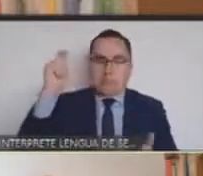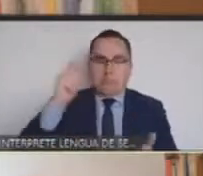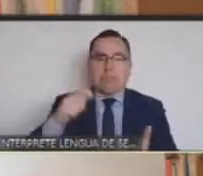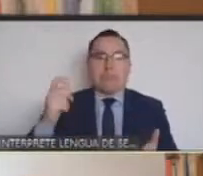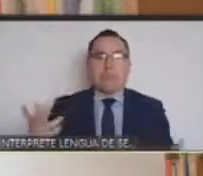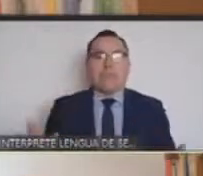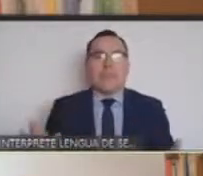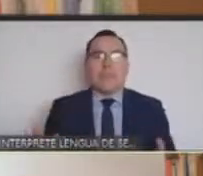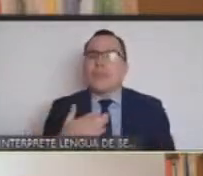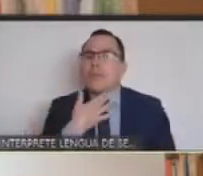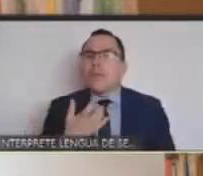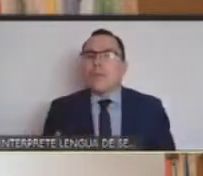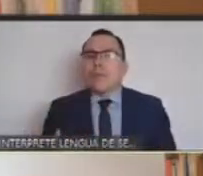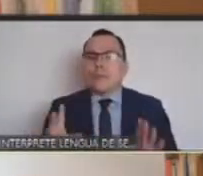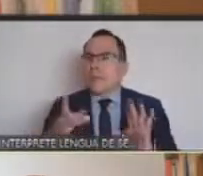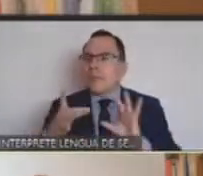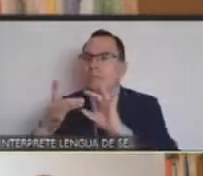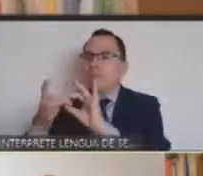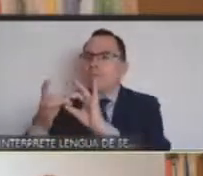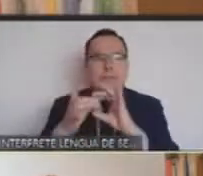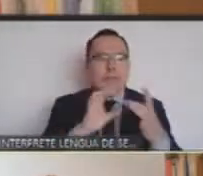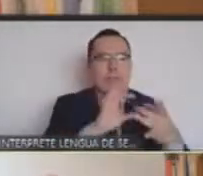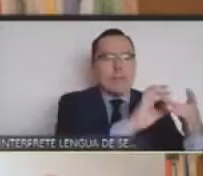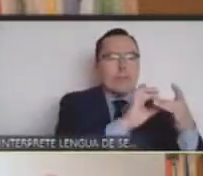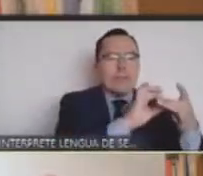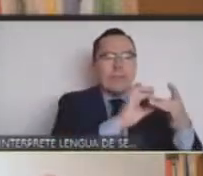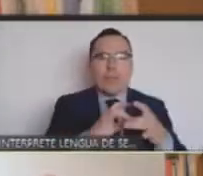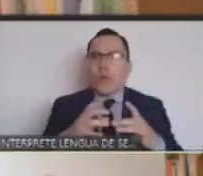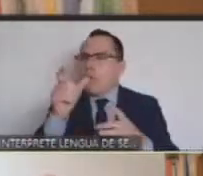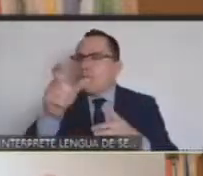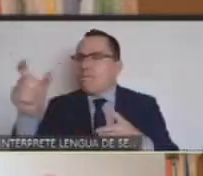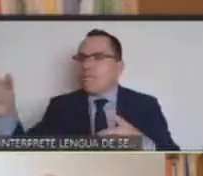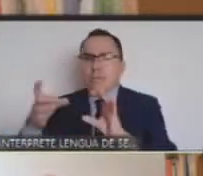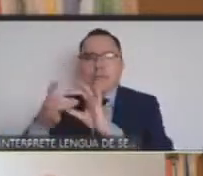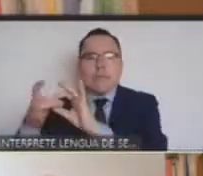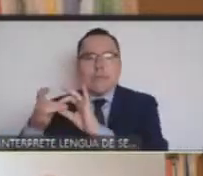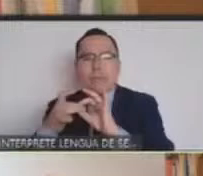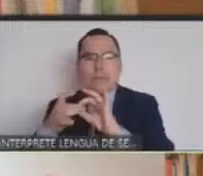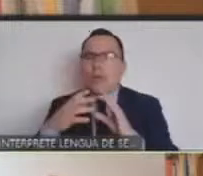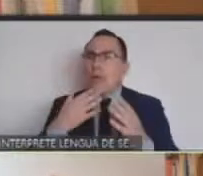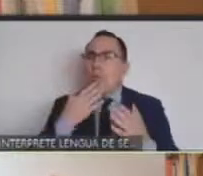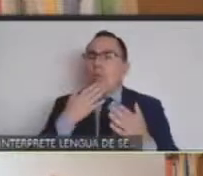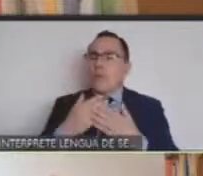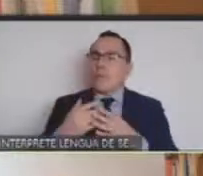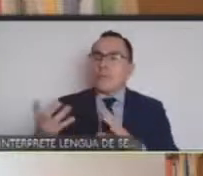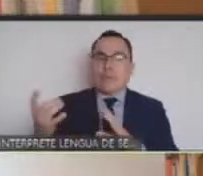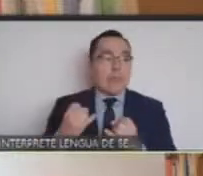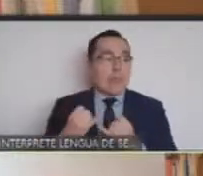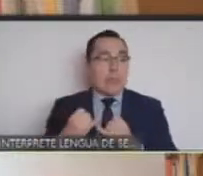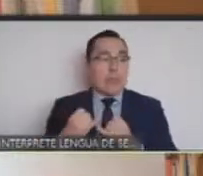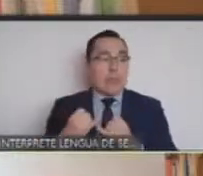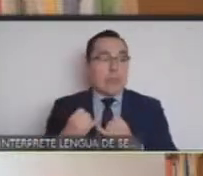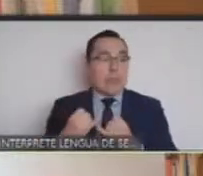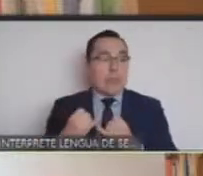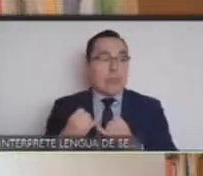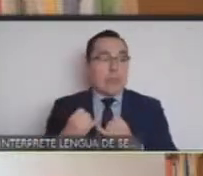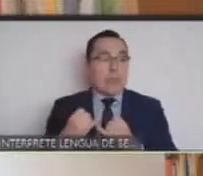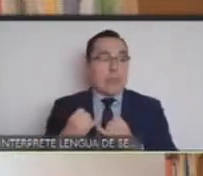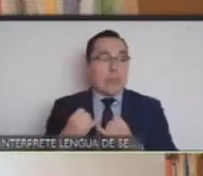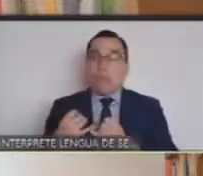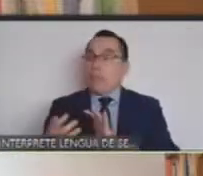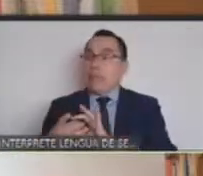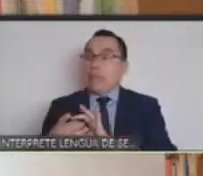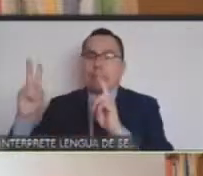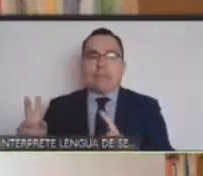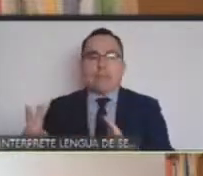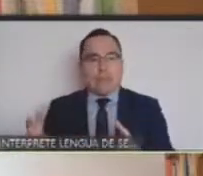con las posibles vinculaciones del juez con las partes o con el objeto del litigio. Y con ella debe